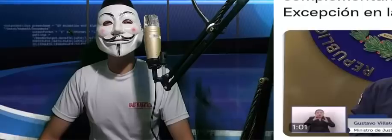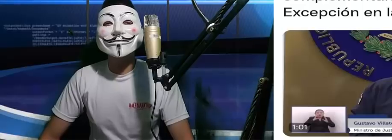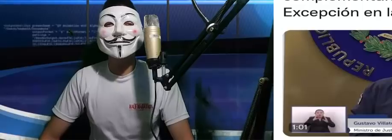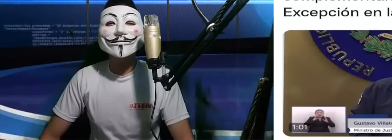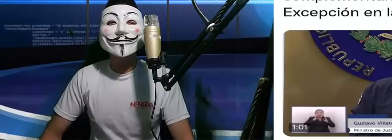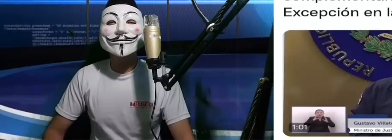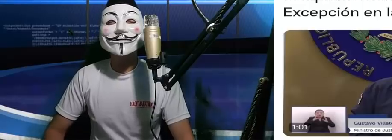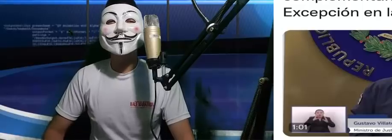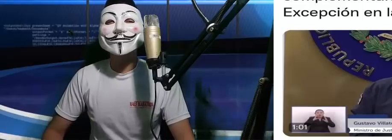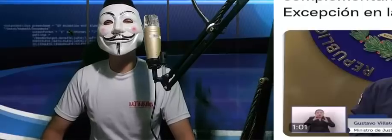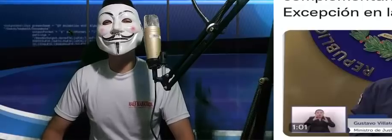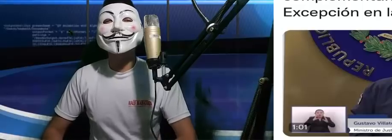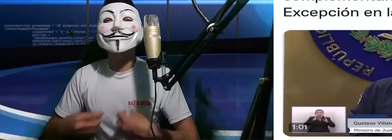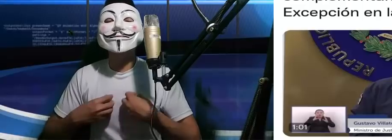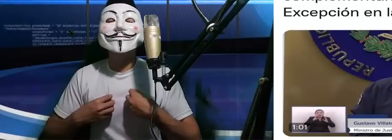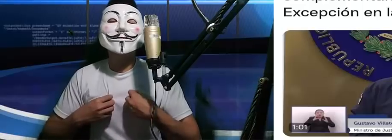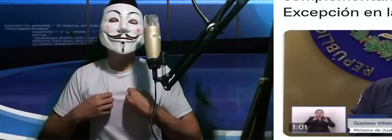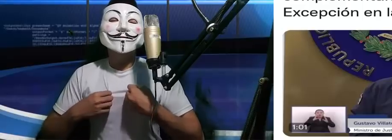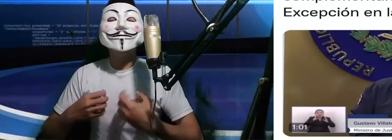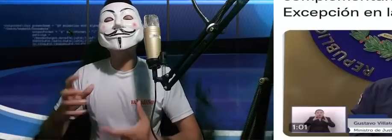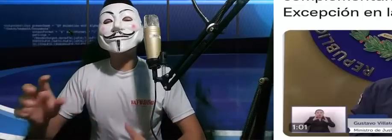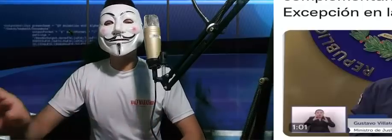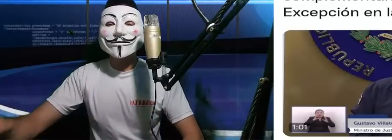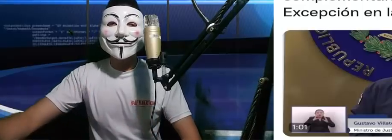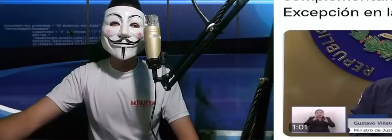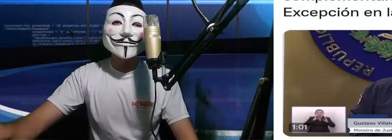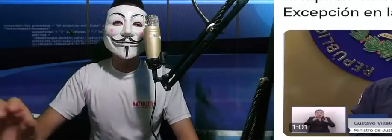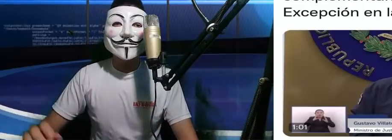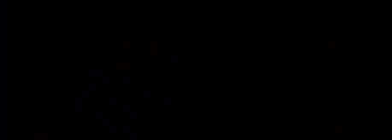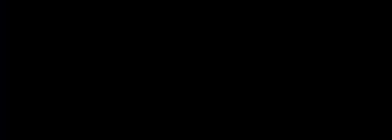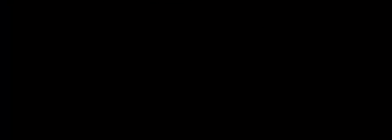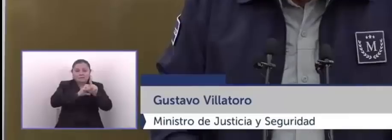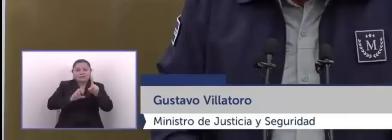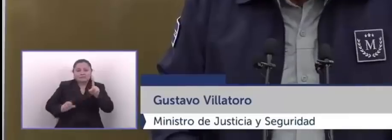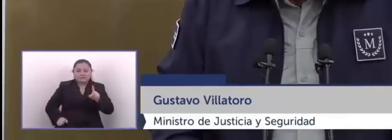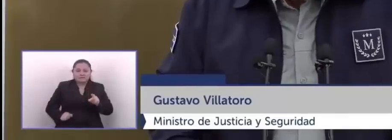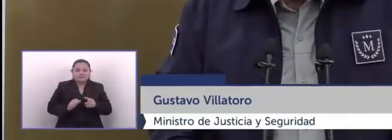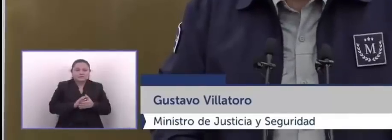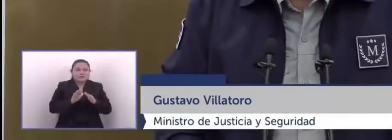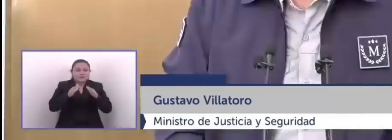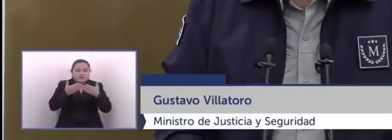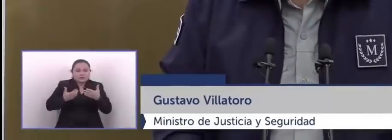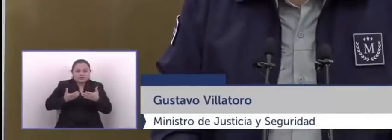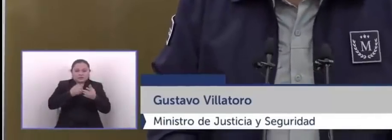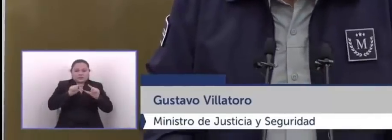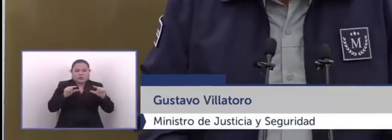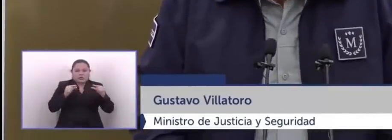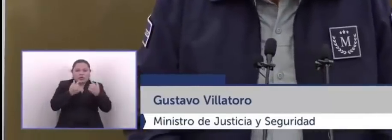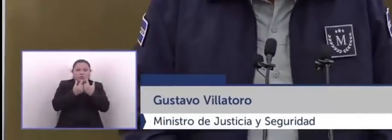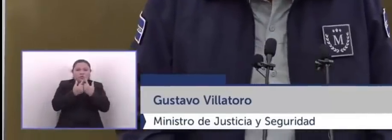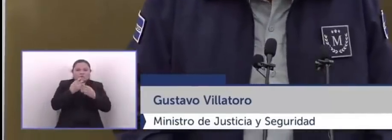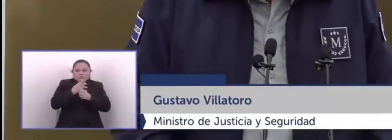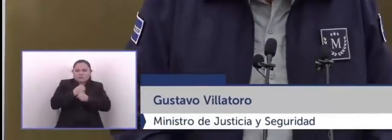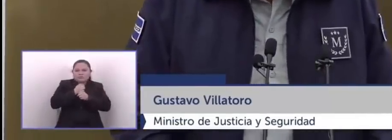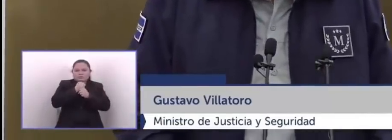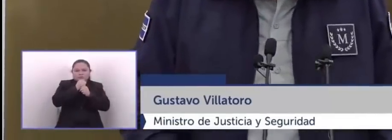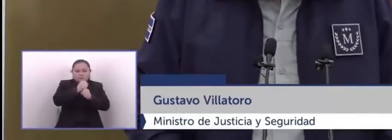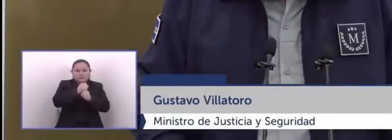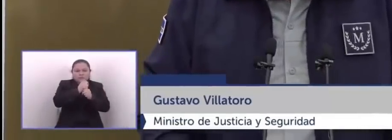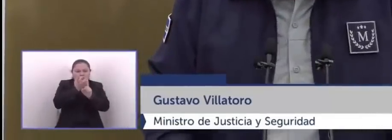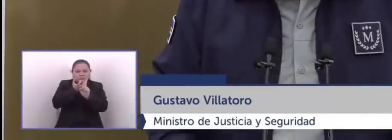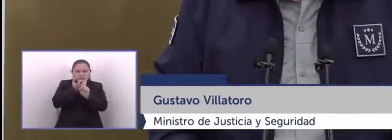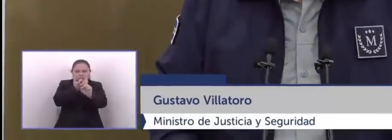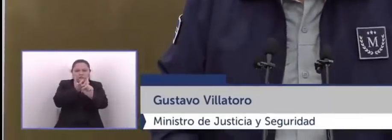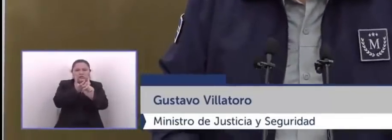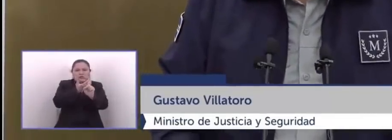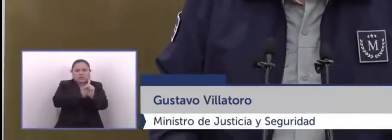decomisaran las cosas que compraron con sudor y trabajo. Como gabinete de seguridad, liderado por